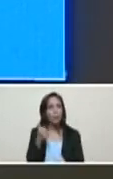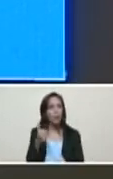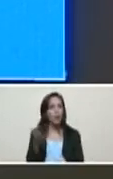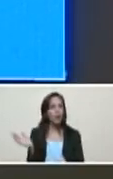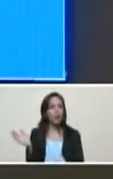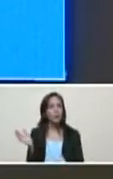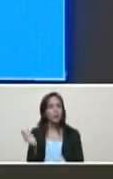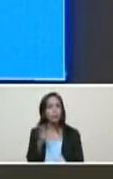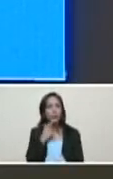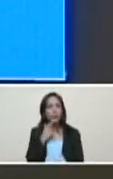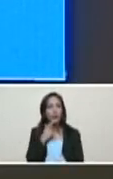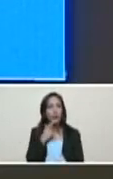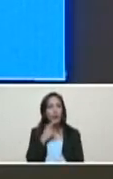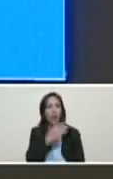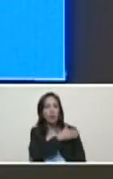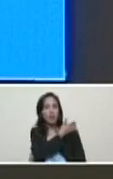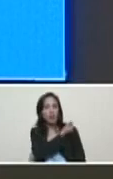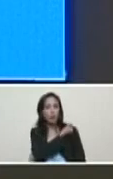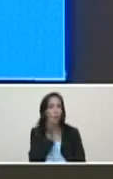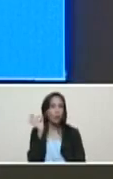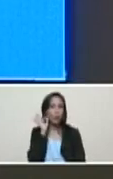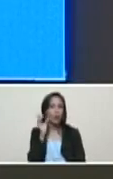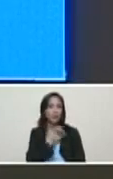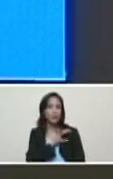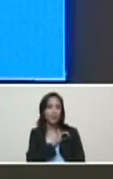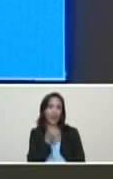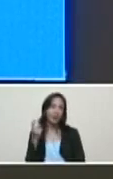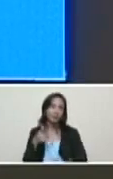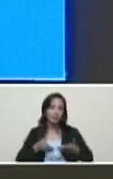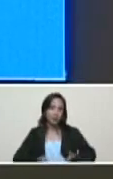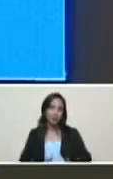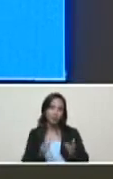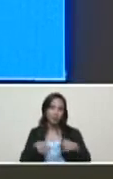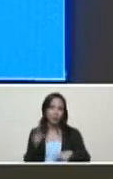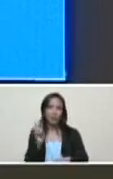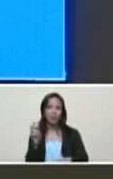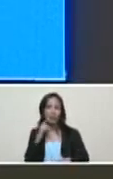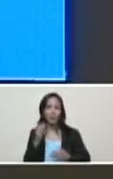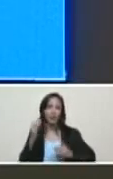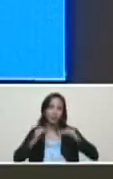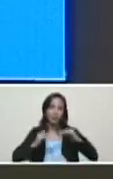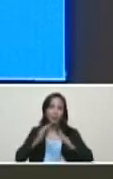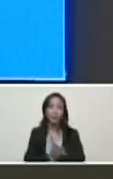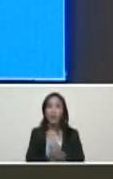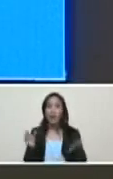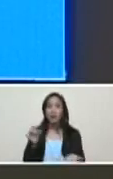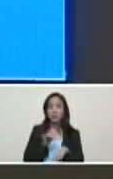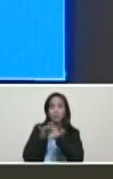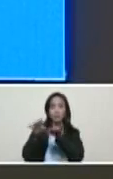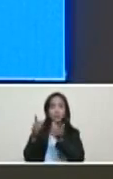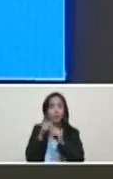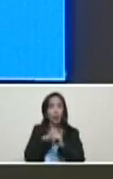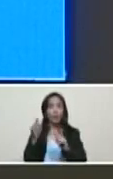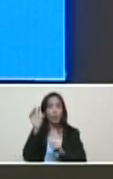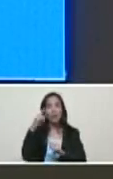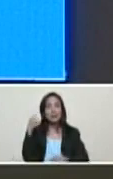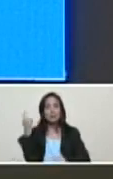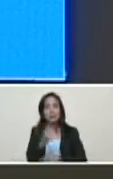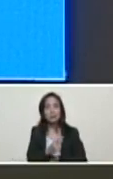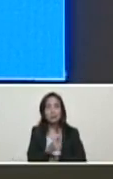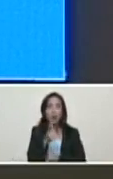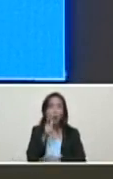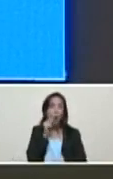de una directora chilena-venezolana, creo que estaba exiliada en aquella época de la dictadura de Augusto